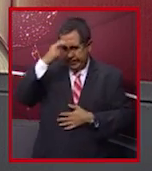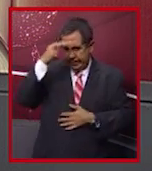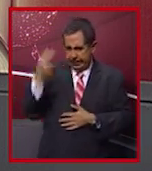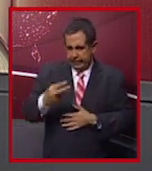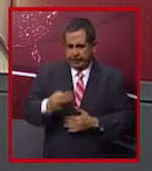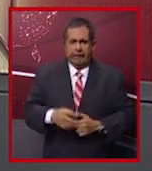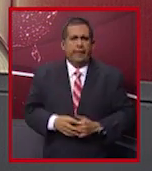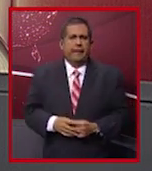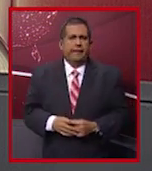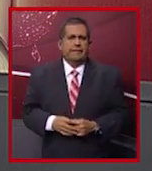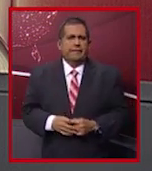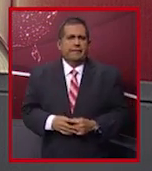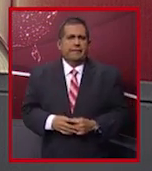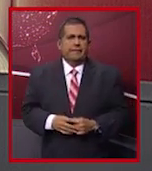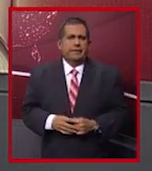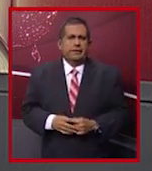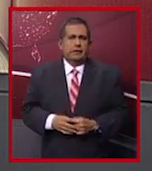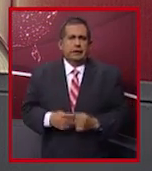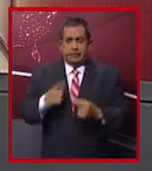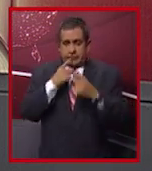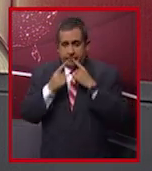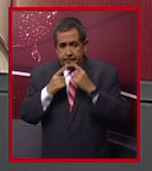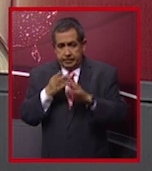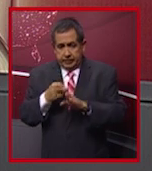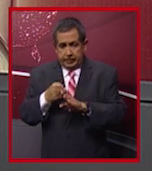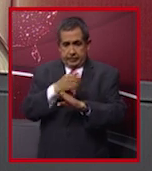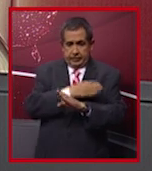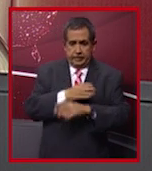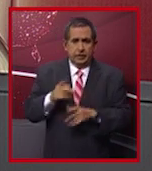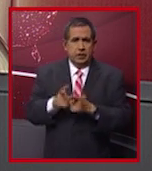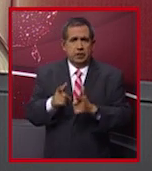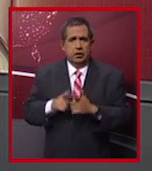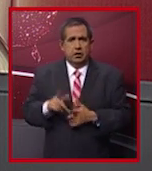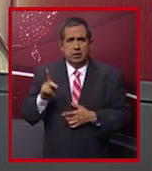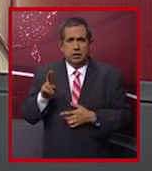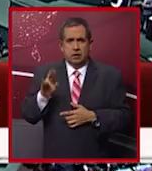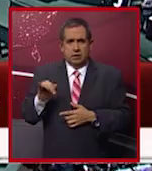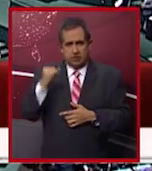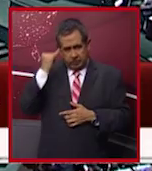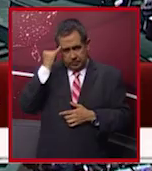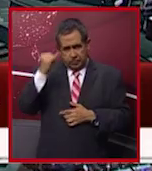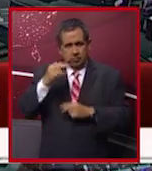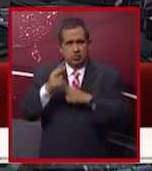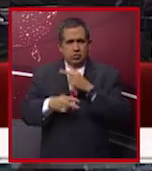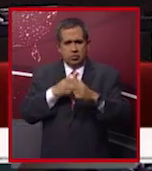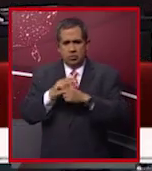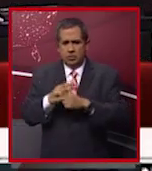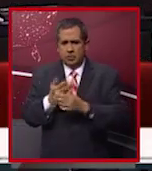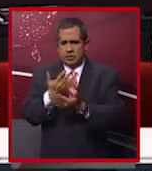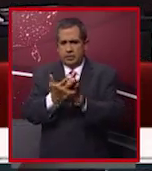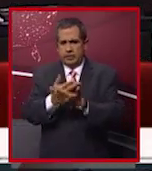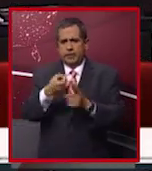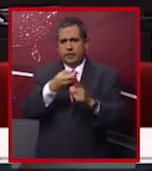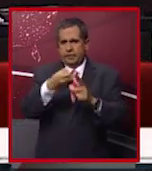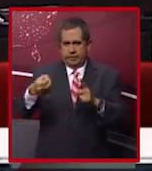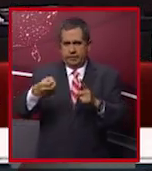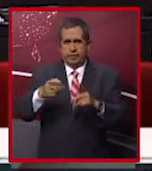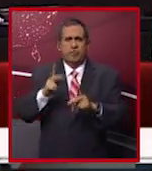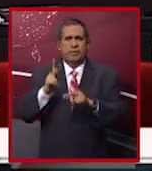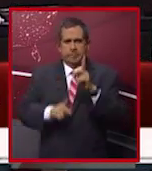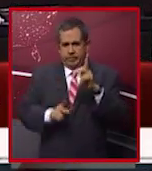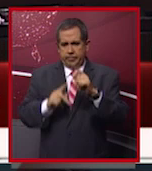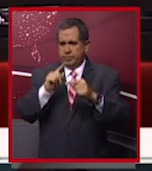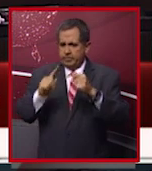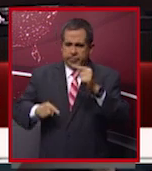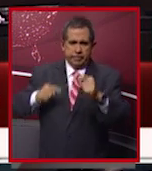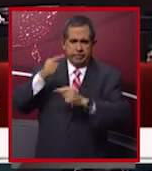mexicano. Previa a la discusión del dictamen, el grupo parlamentario del PRI solicitó o presentó moción suspensiva para que el asunto se discuta